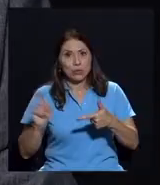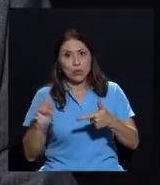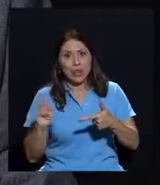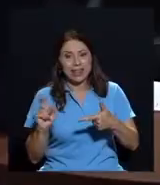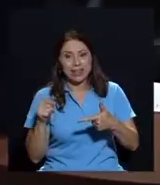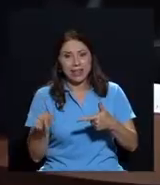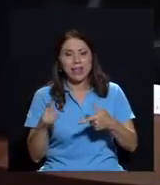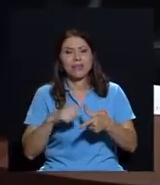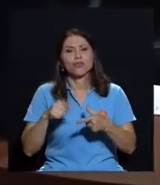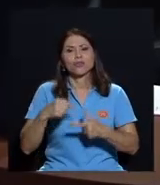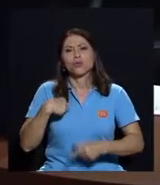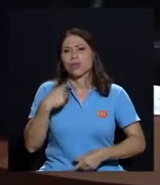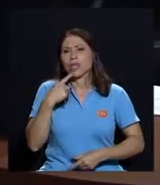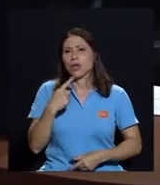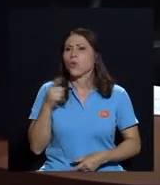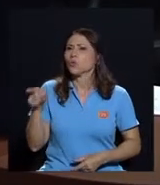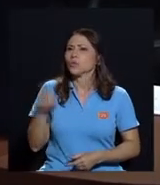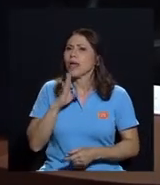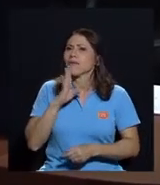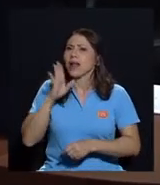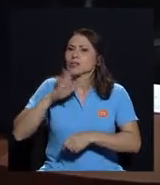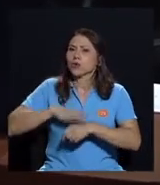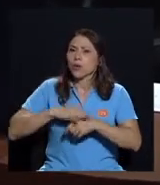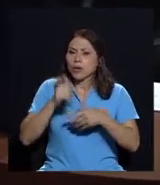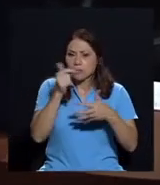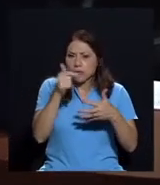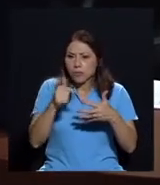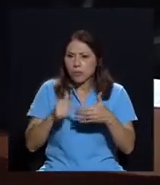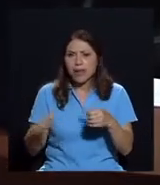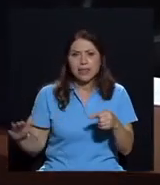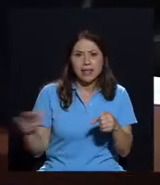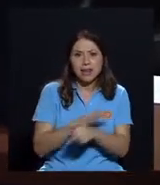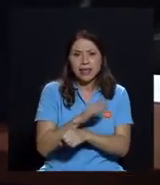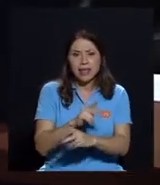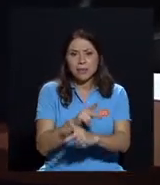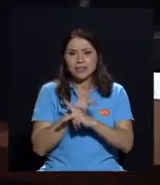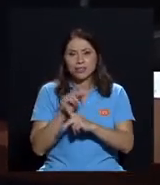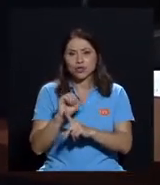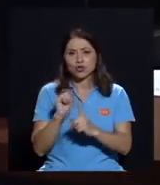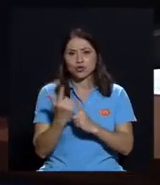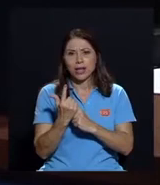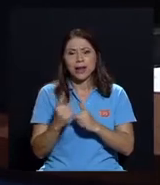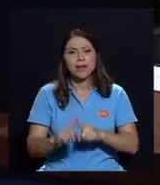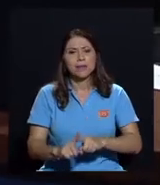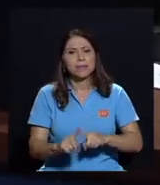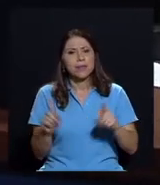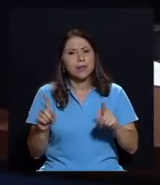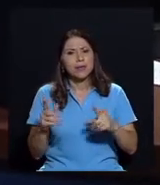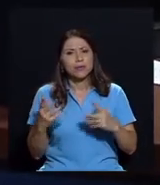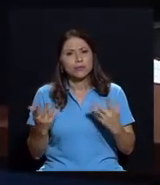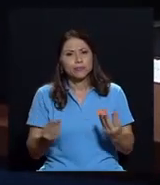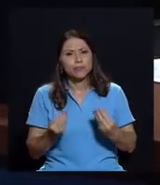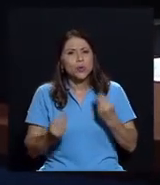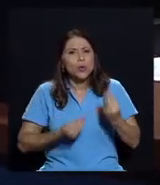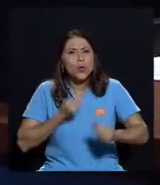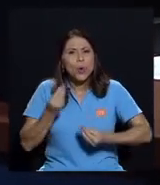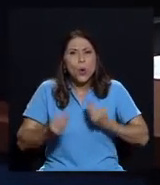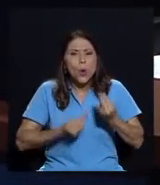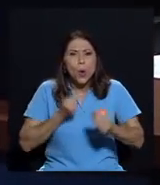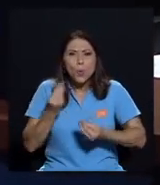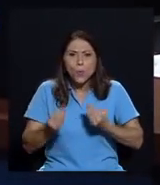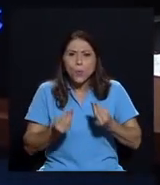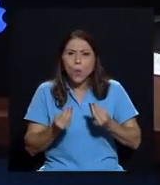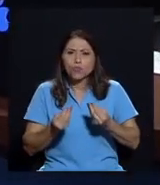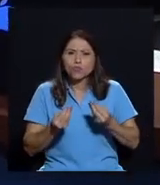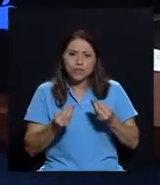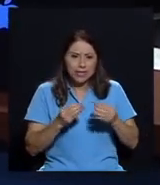una cosa usted habla integralidad en la parte de prevención social pero como poner a trabajar coordinadamente